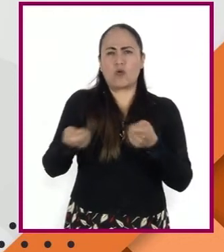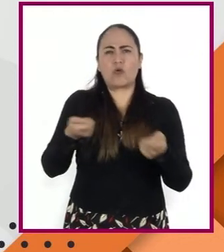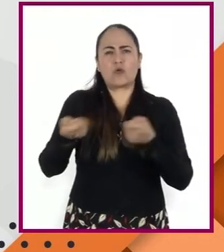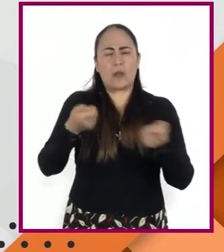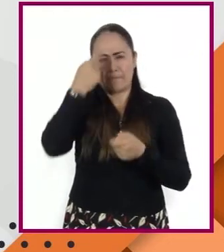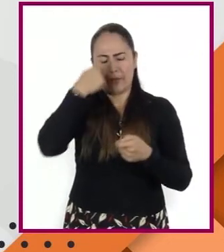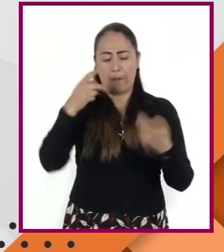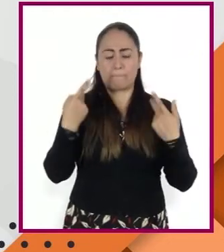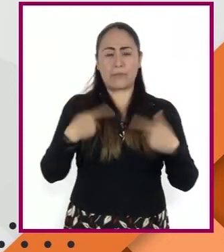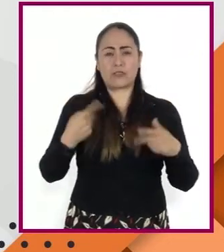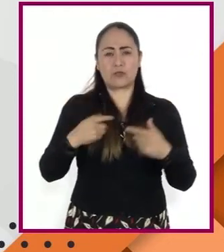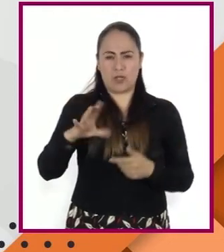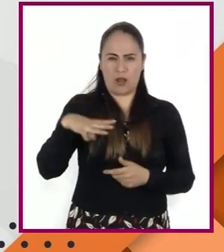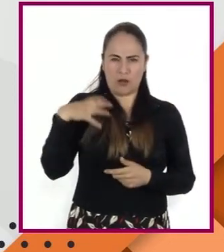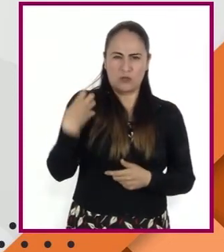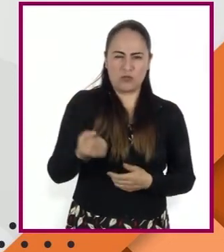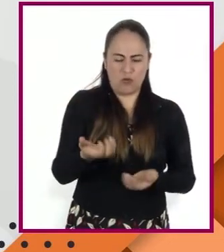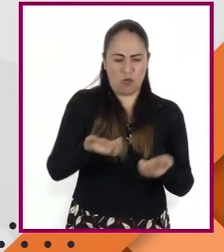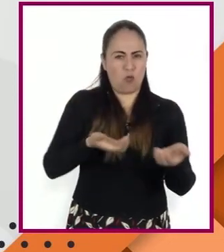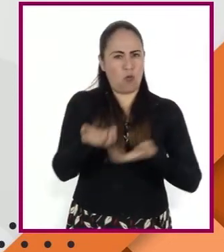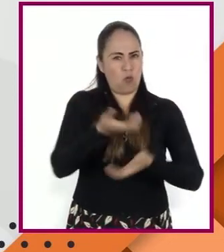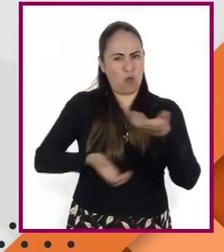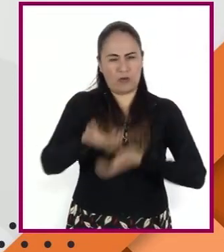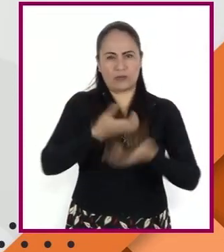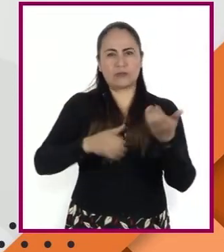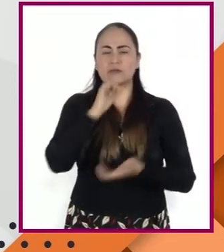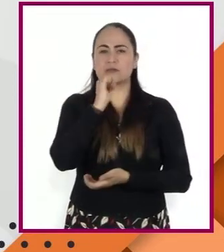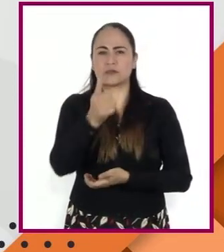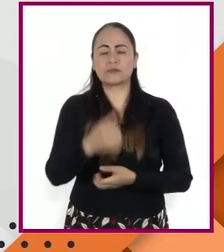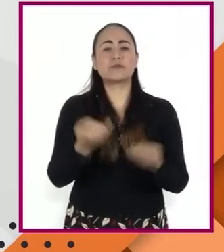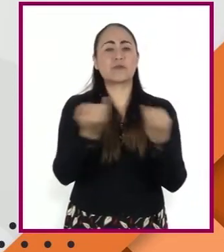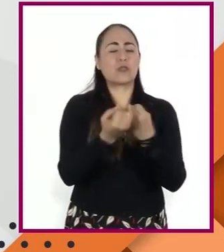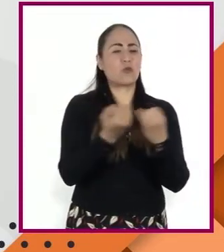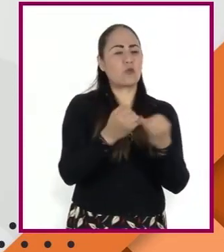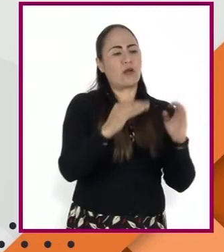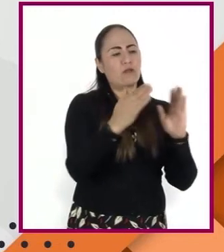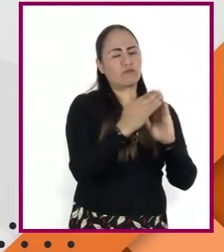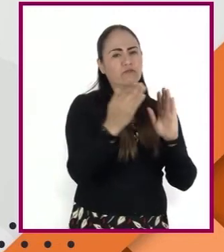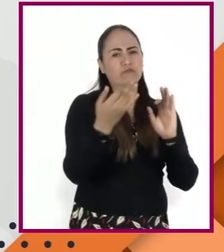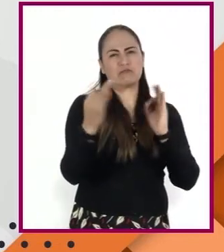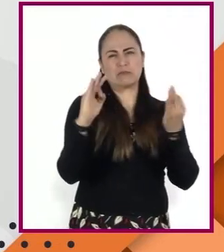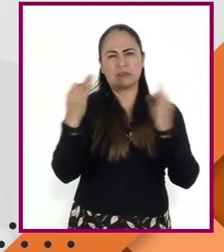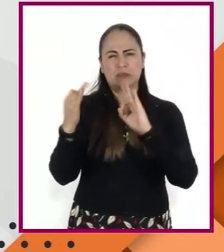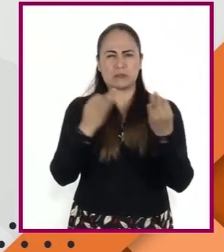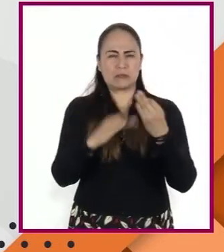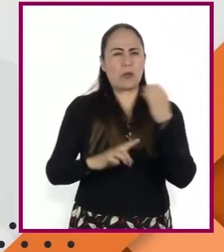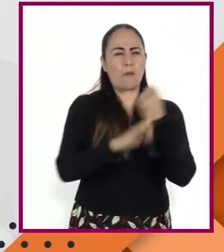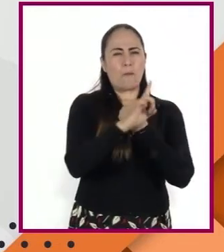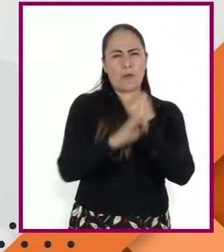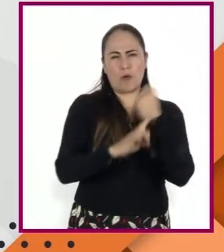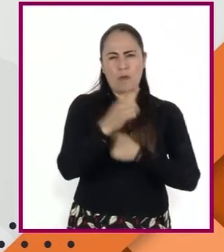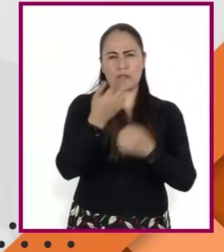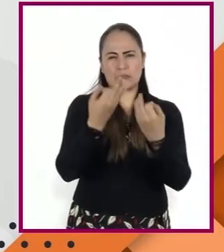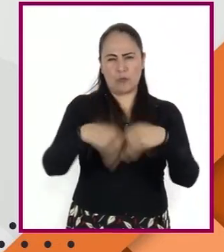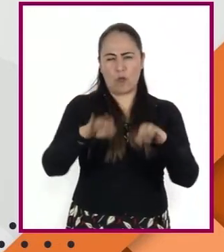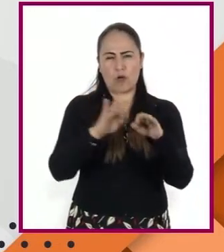Real Audiencia, órgano supremo de justicia en Nueva España, la cual estaba conformada por los